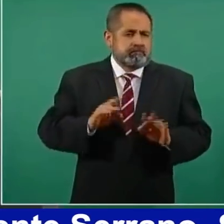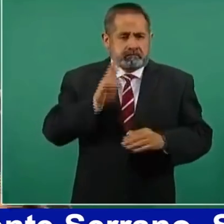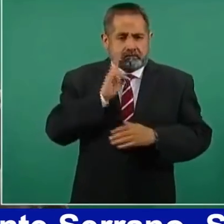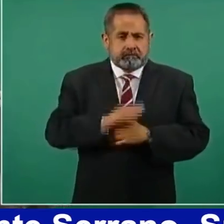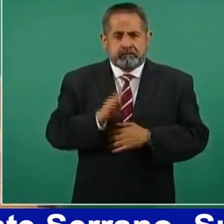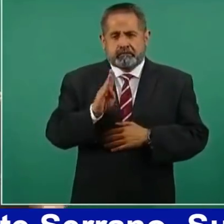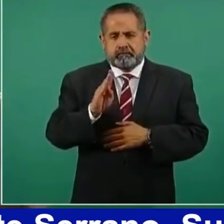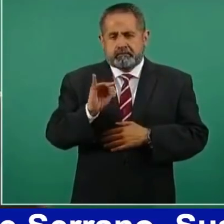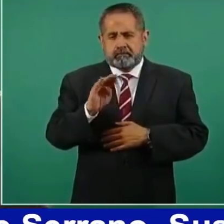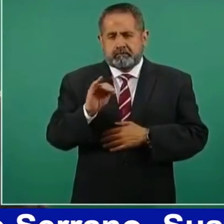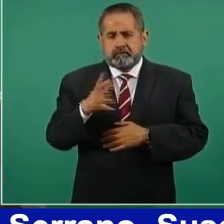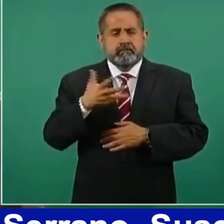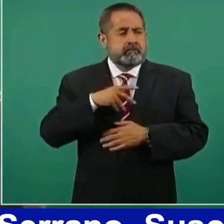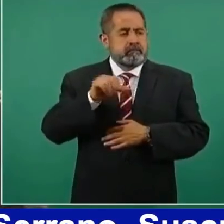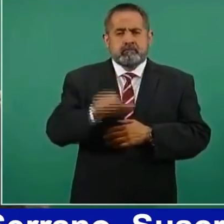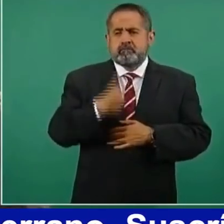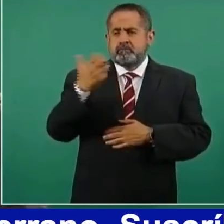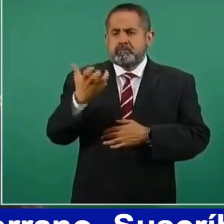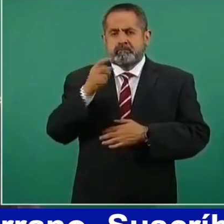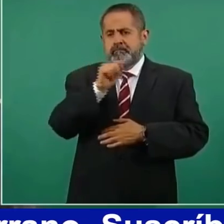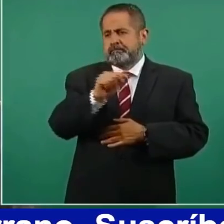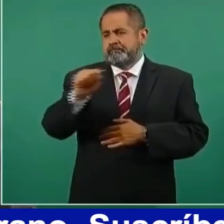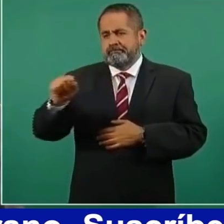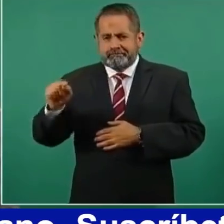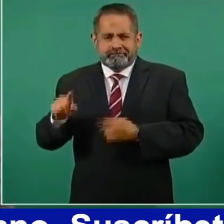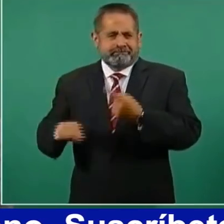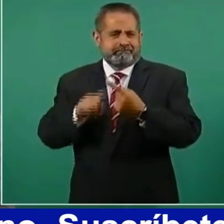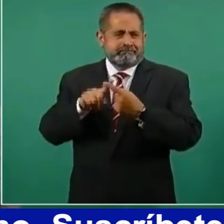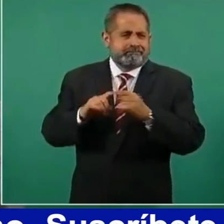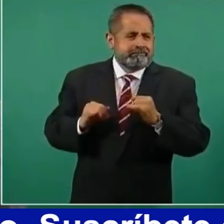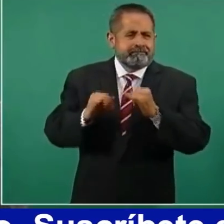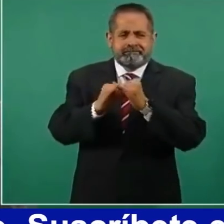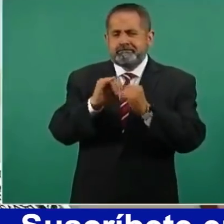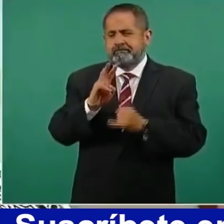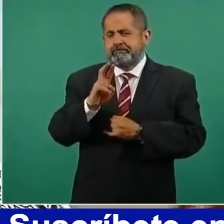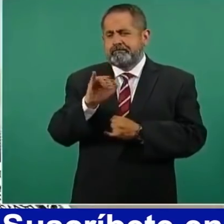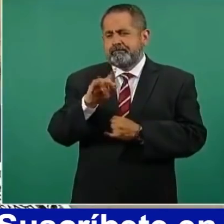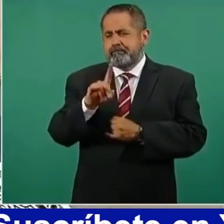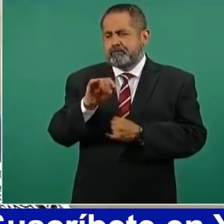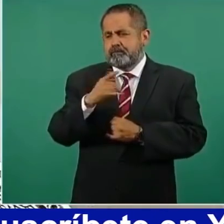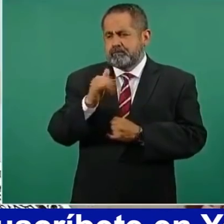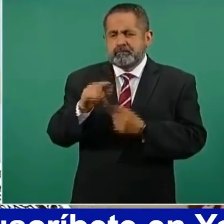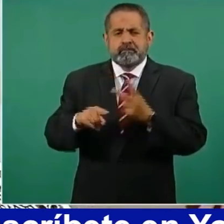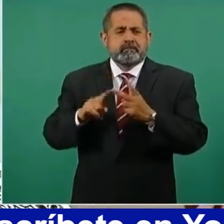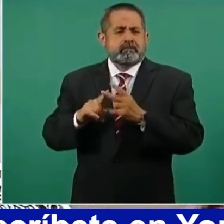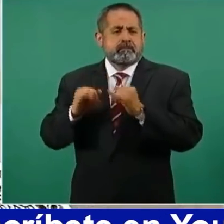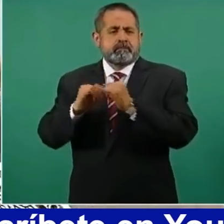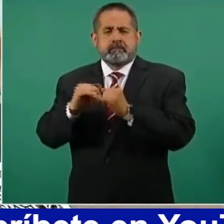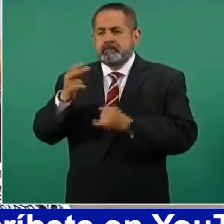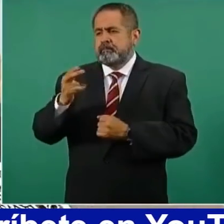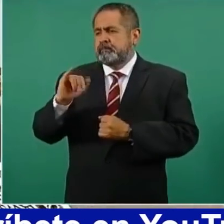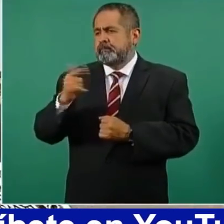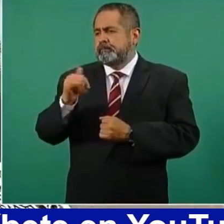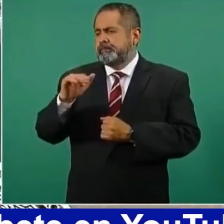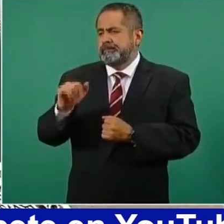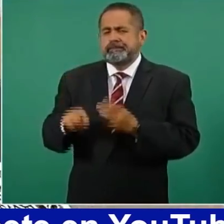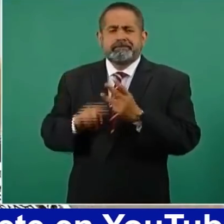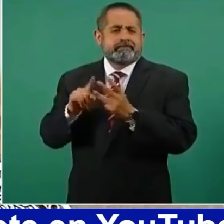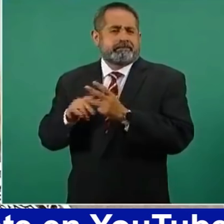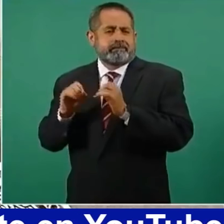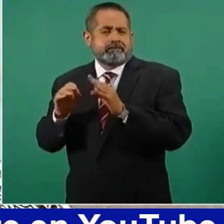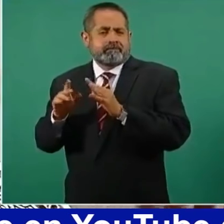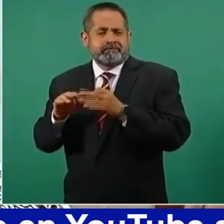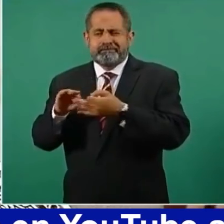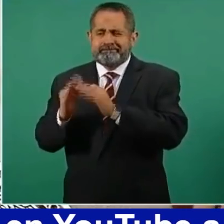Birmex tiene otras 3 plantas, el Instituto de Virología, el Instituto de Higiene y las oficinas centrales. Está todo